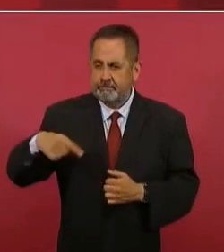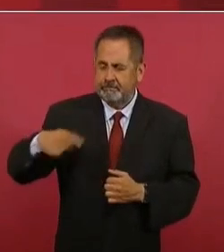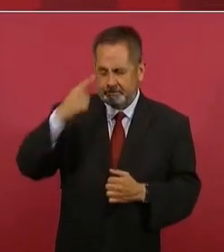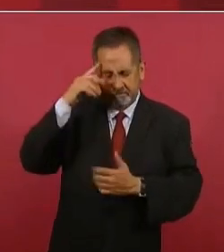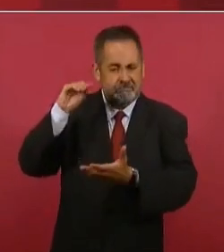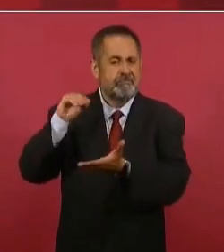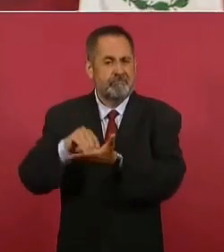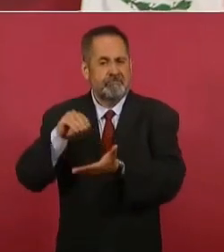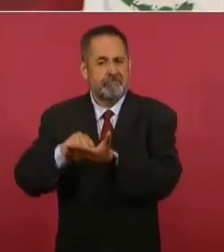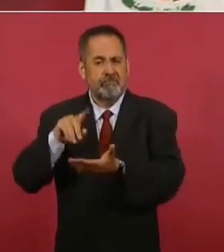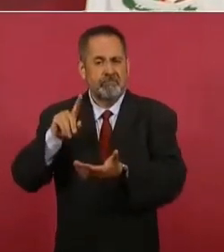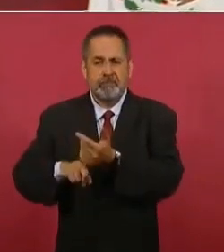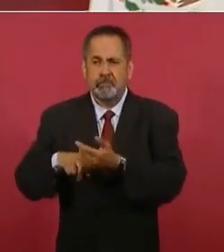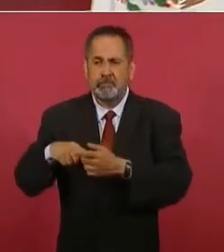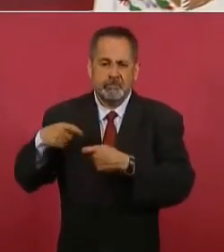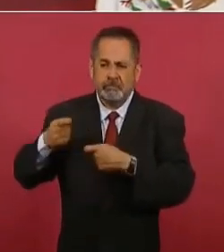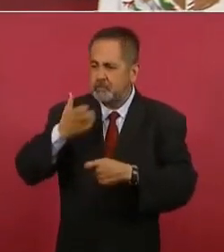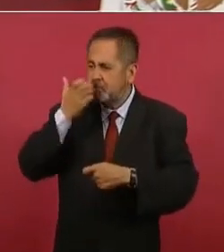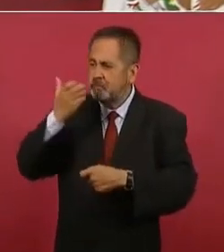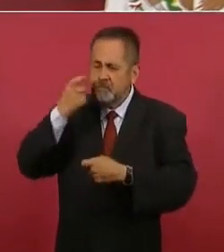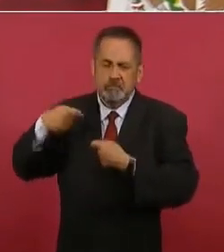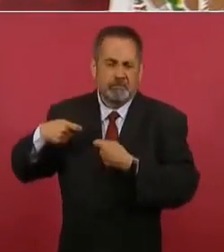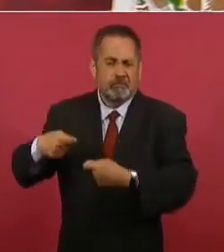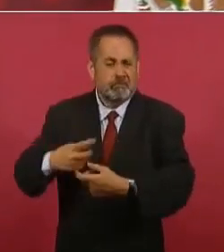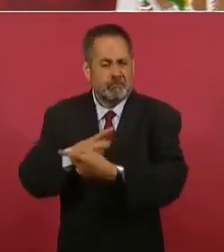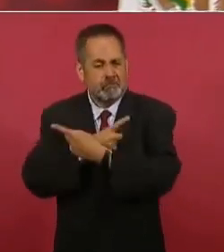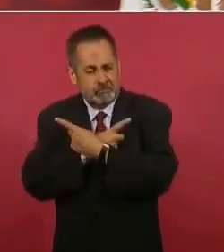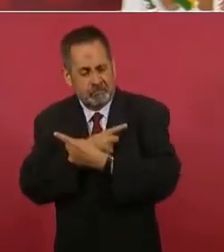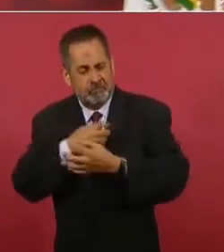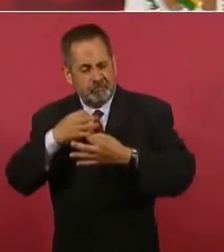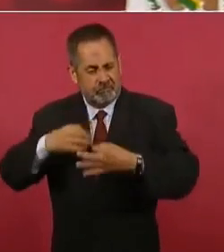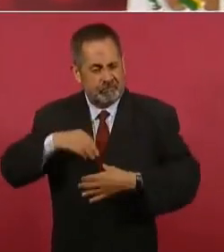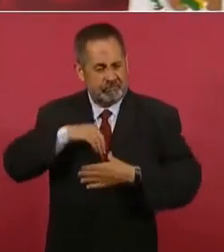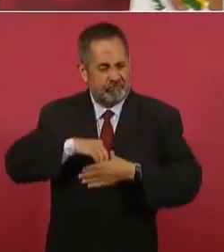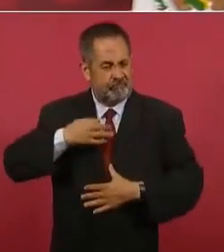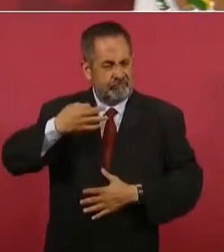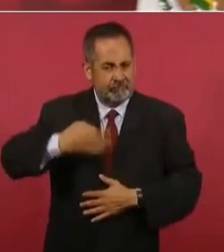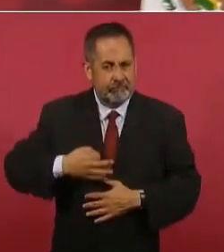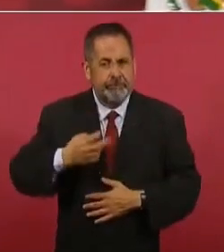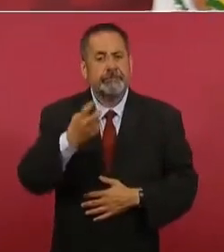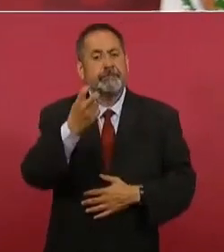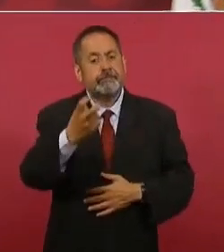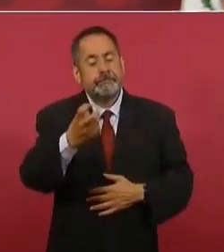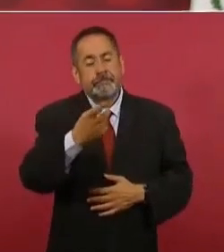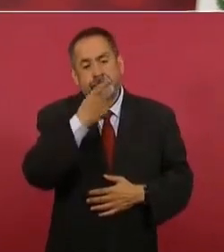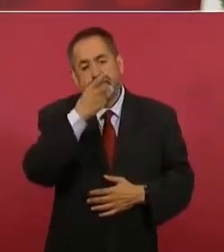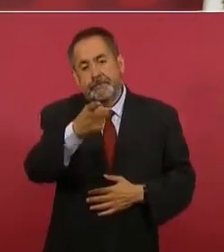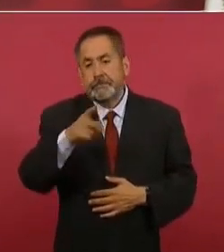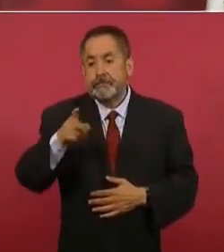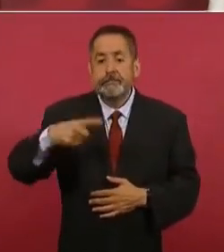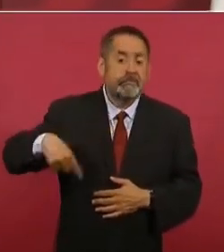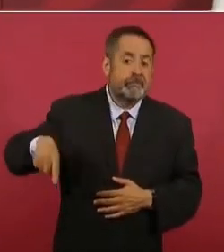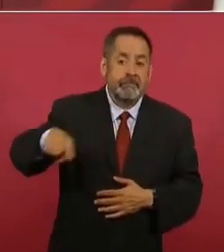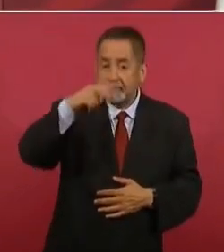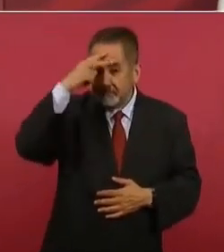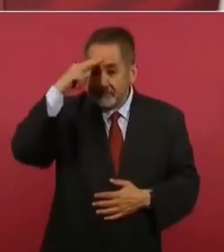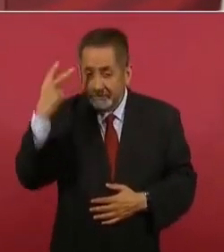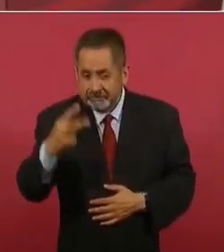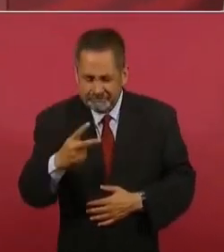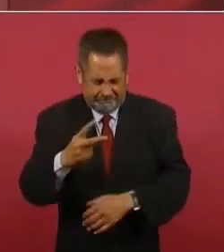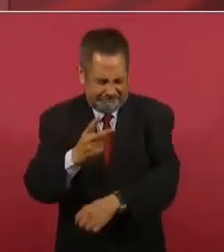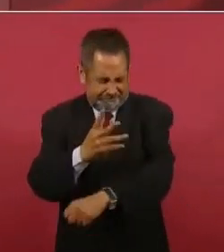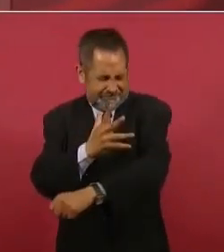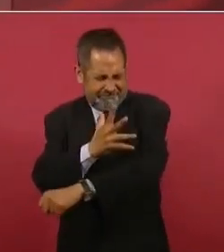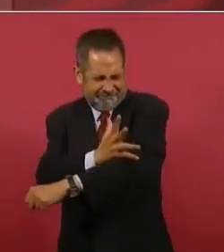mantienen muchos valores y por eso sostengo que la mayor riqueza de México es la honestidad de su